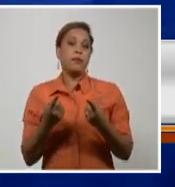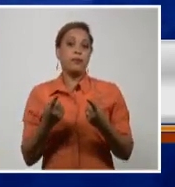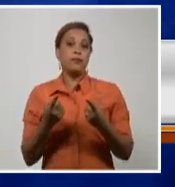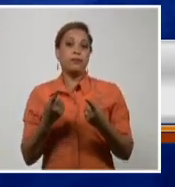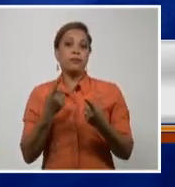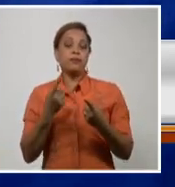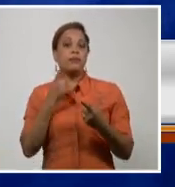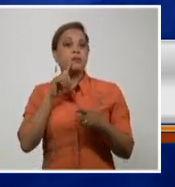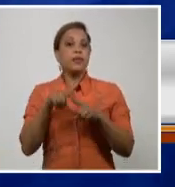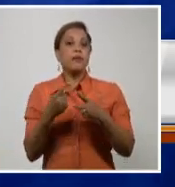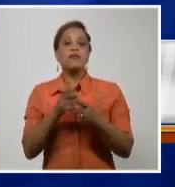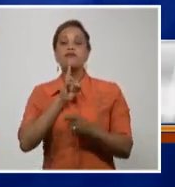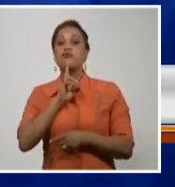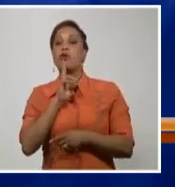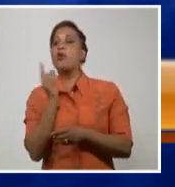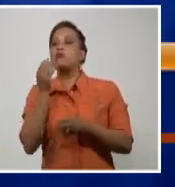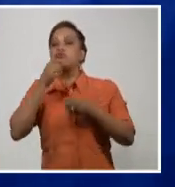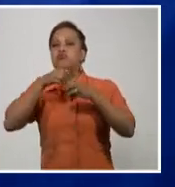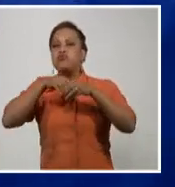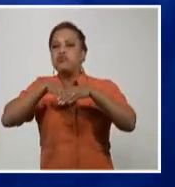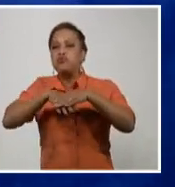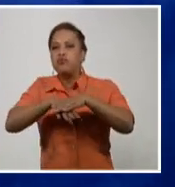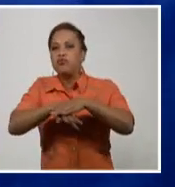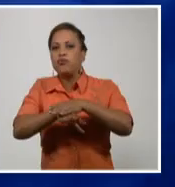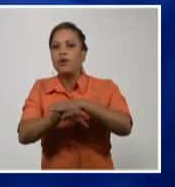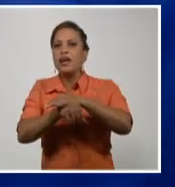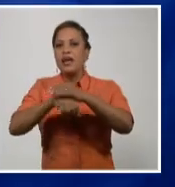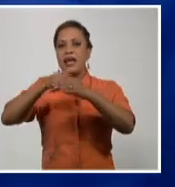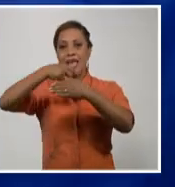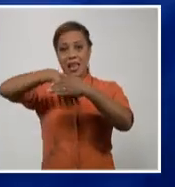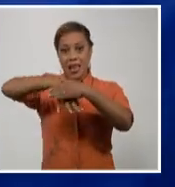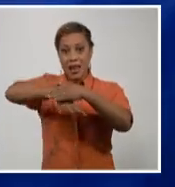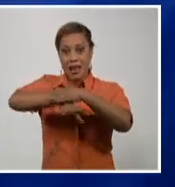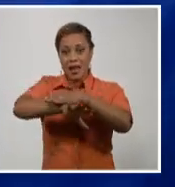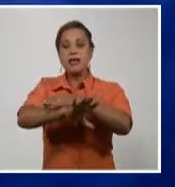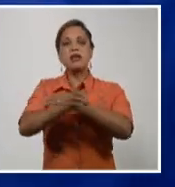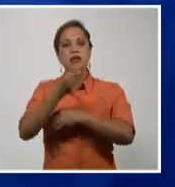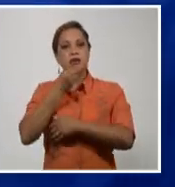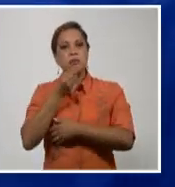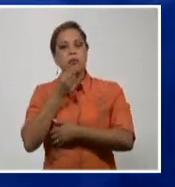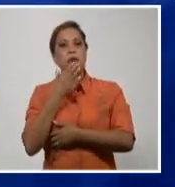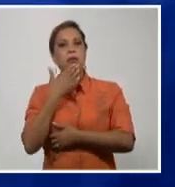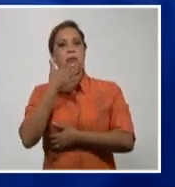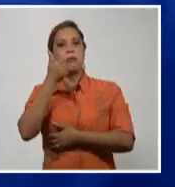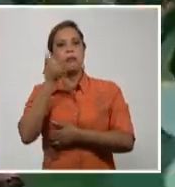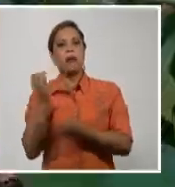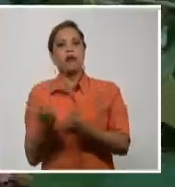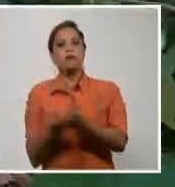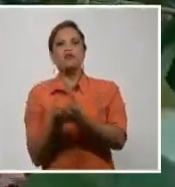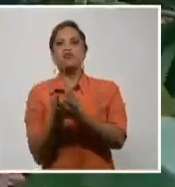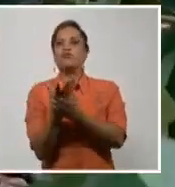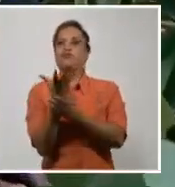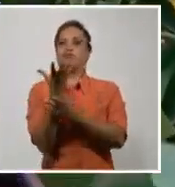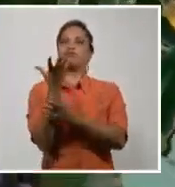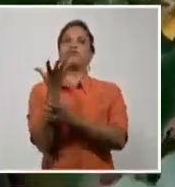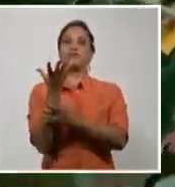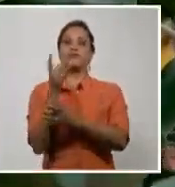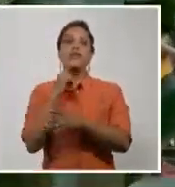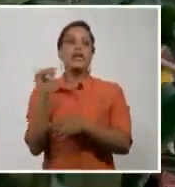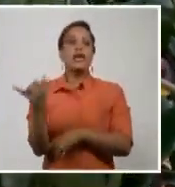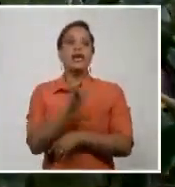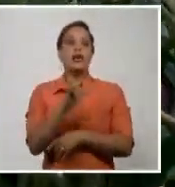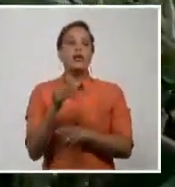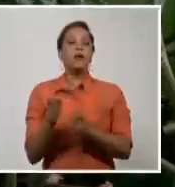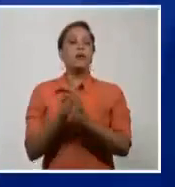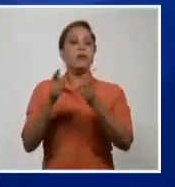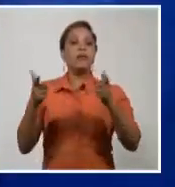muchos escardes para que el agua le penetre bien a la raíz y la lechuga pueda tener la salud que tiene esta lechuga. También potencian la